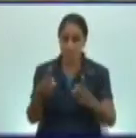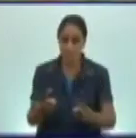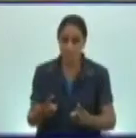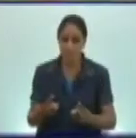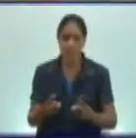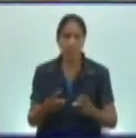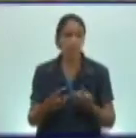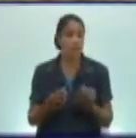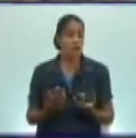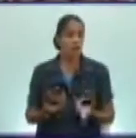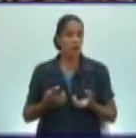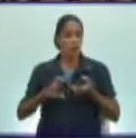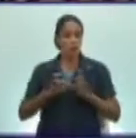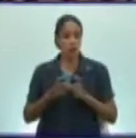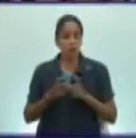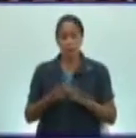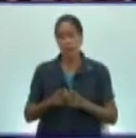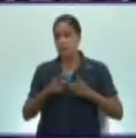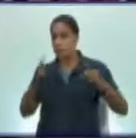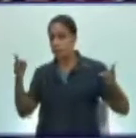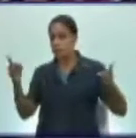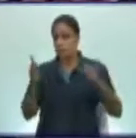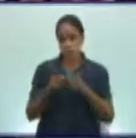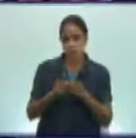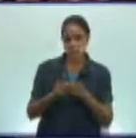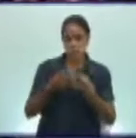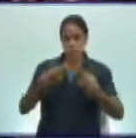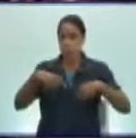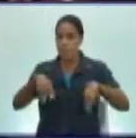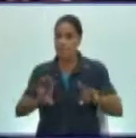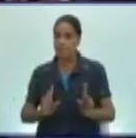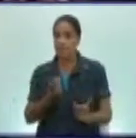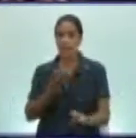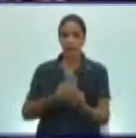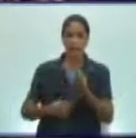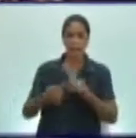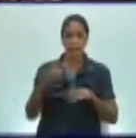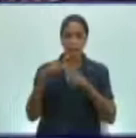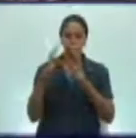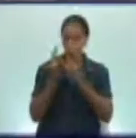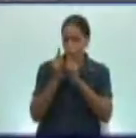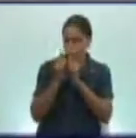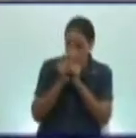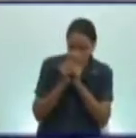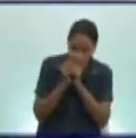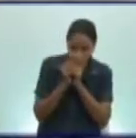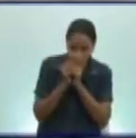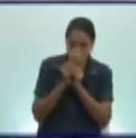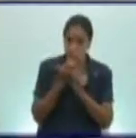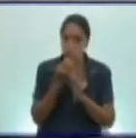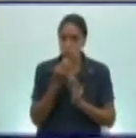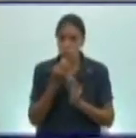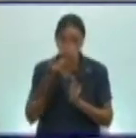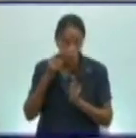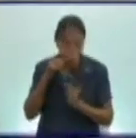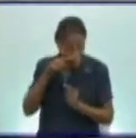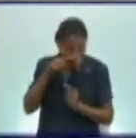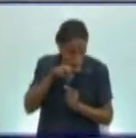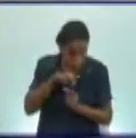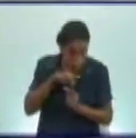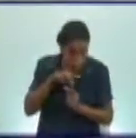Su tamaño varía mucho, ya que mientras algunos son pequeñísimos, que apenas miden un